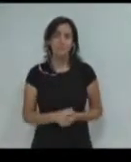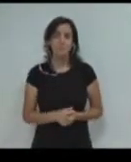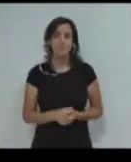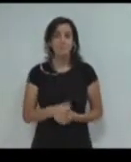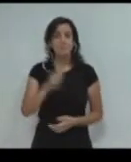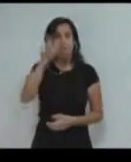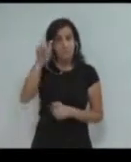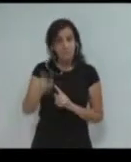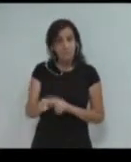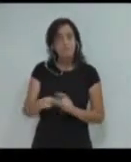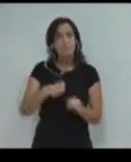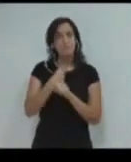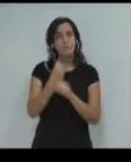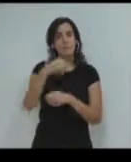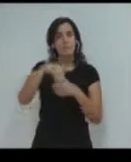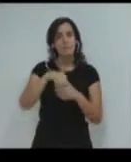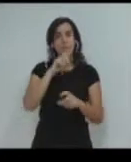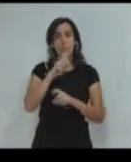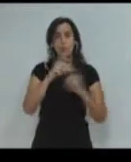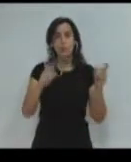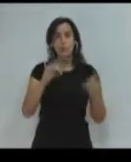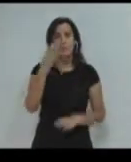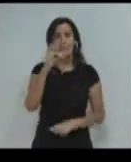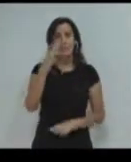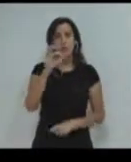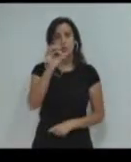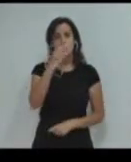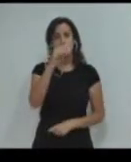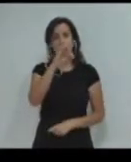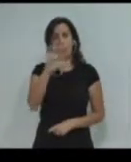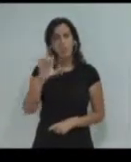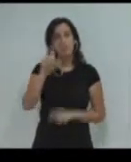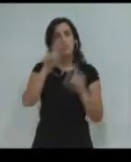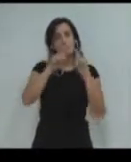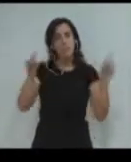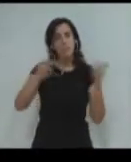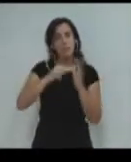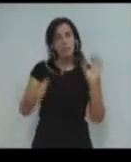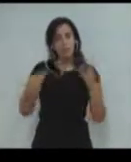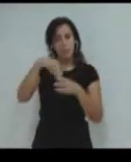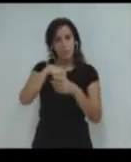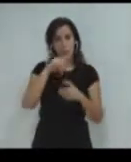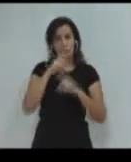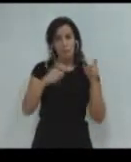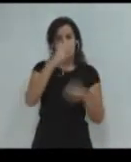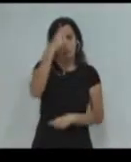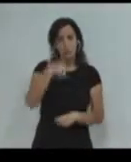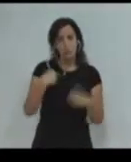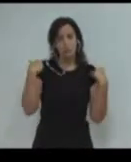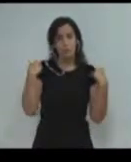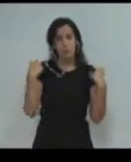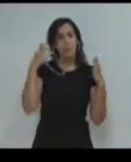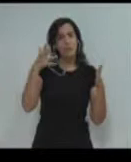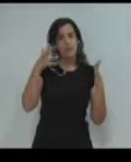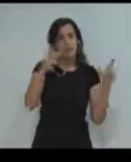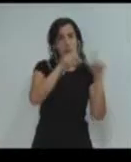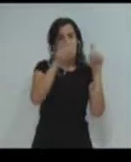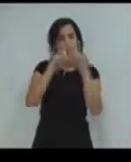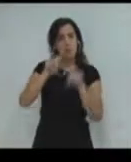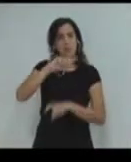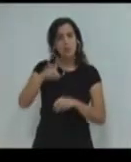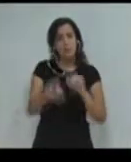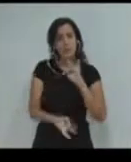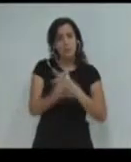Paco trabaja en Fundosa Tecnosite, que es la empresa tecnológica de la Fundación 11, que se encarga de asesorar a empresas y hacer